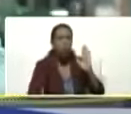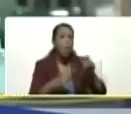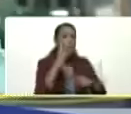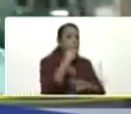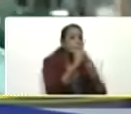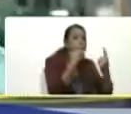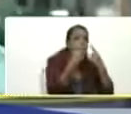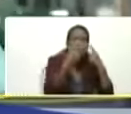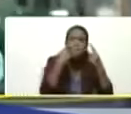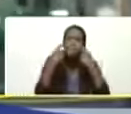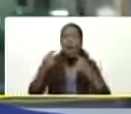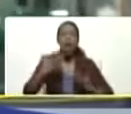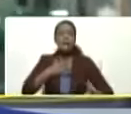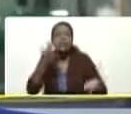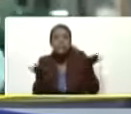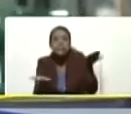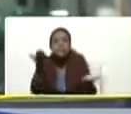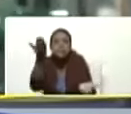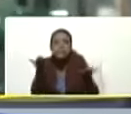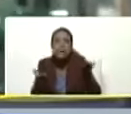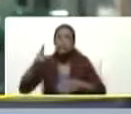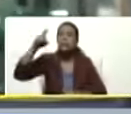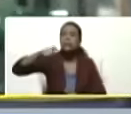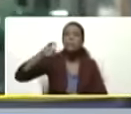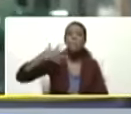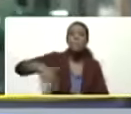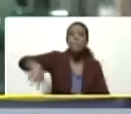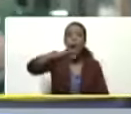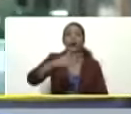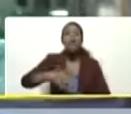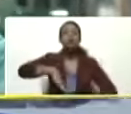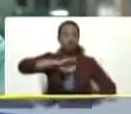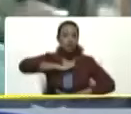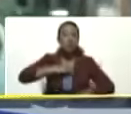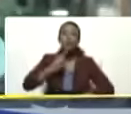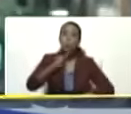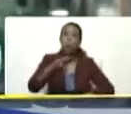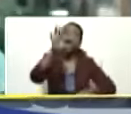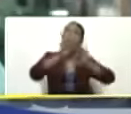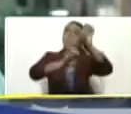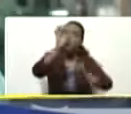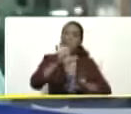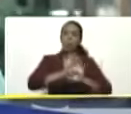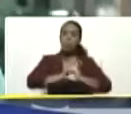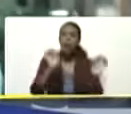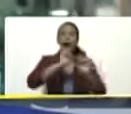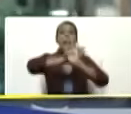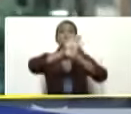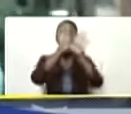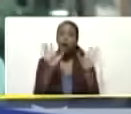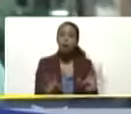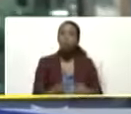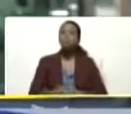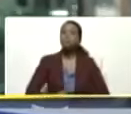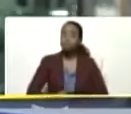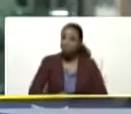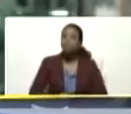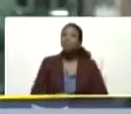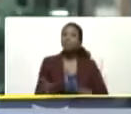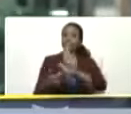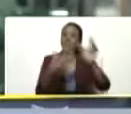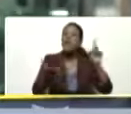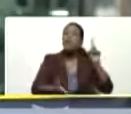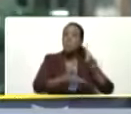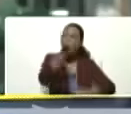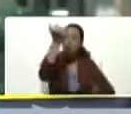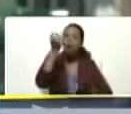buscando los equilibrios necesarios. Así que yo puedo decir, compañero, que lo que hemos